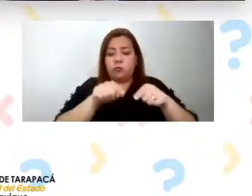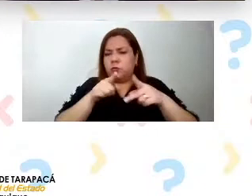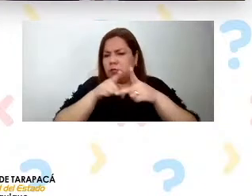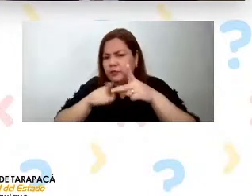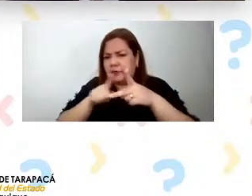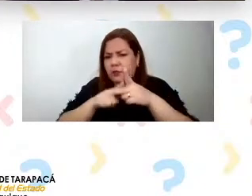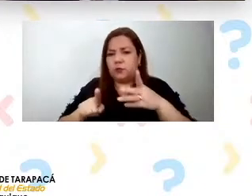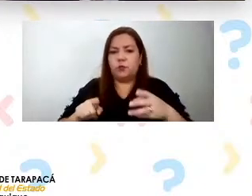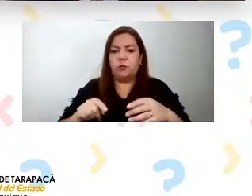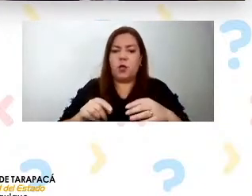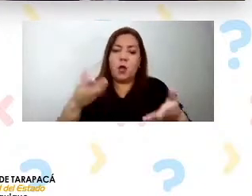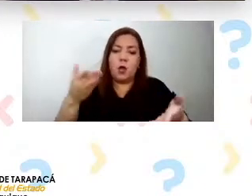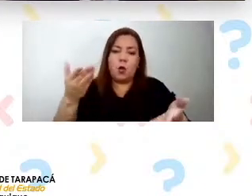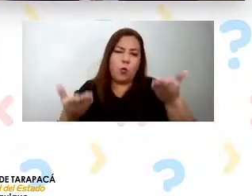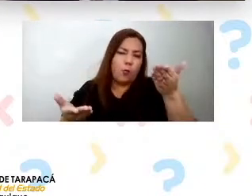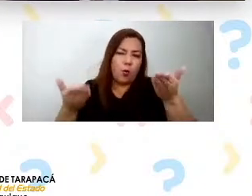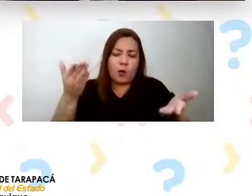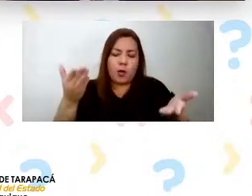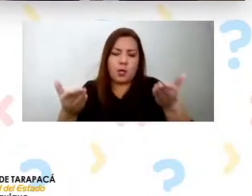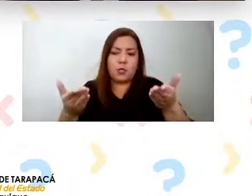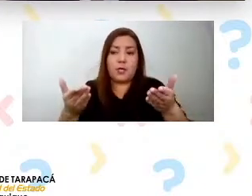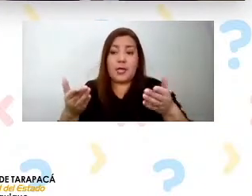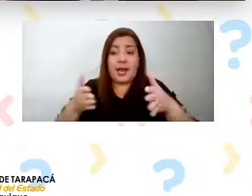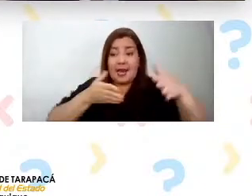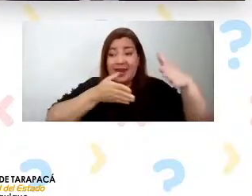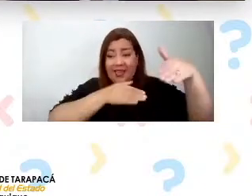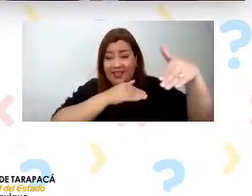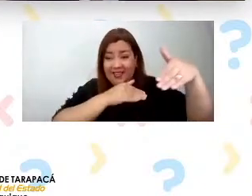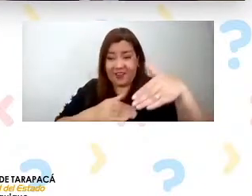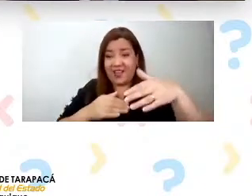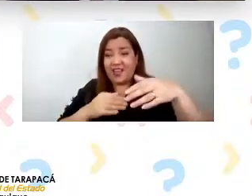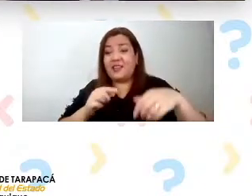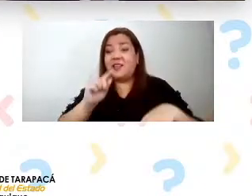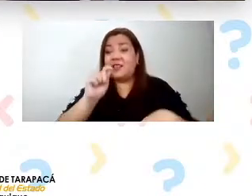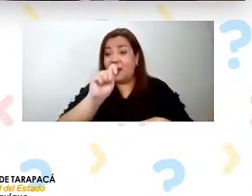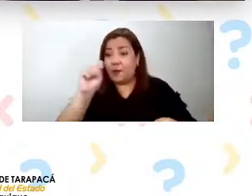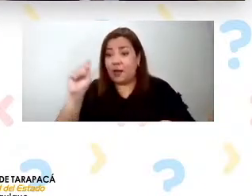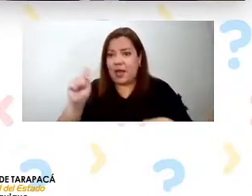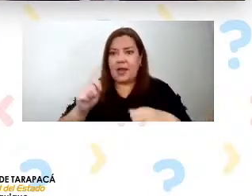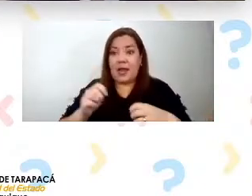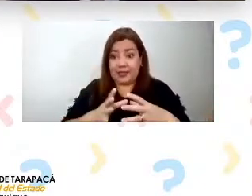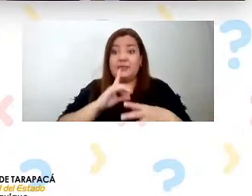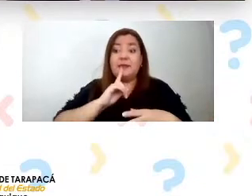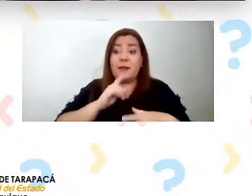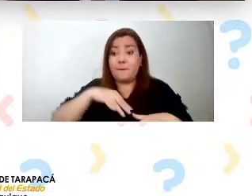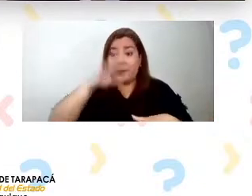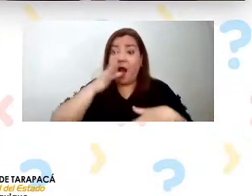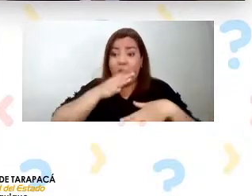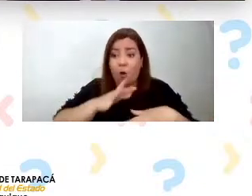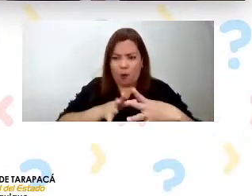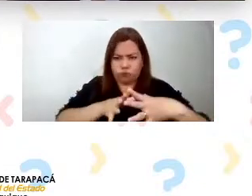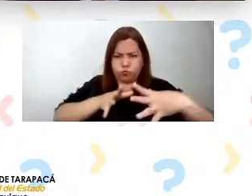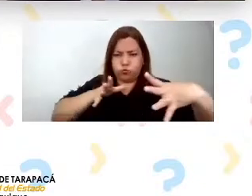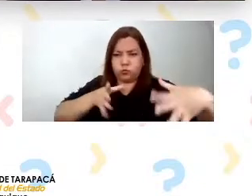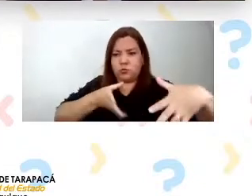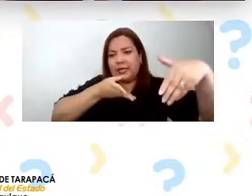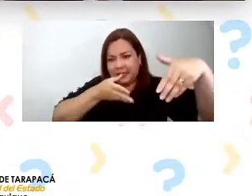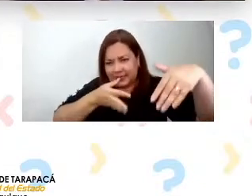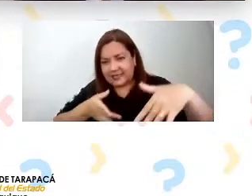hacer una comparación, y la quebrada de Tarapacá es la que es más caudalosa y es la que estaría aportando, ¿no es